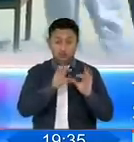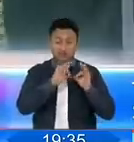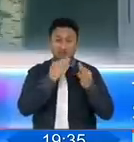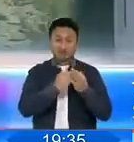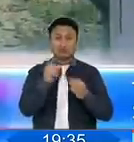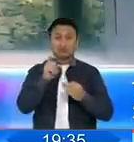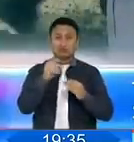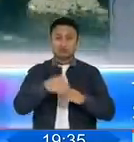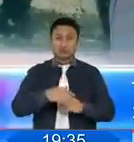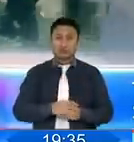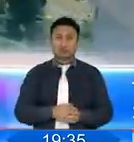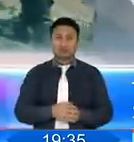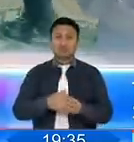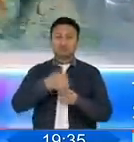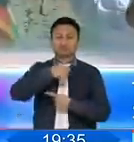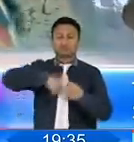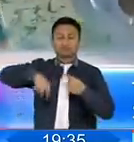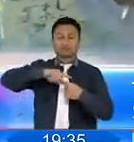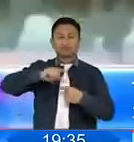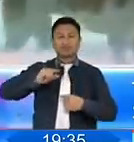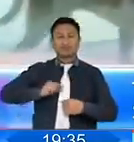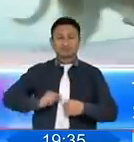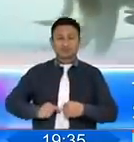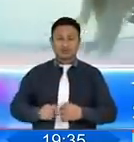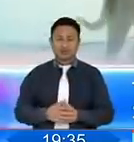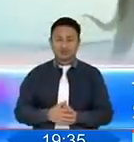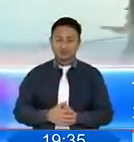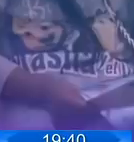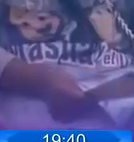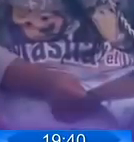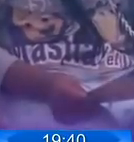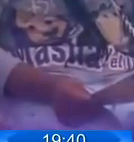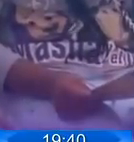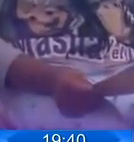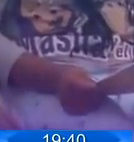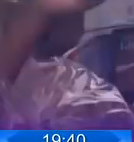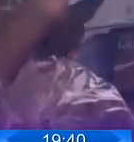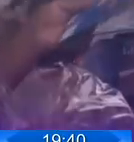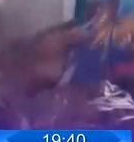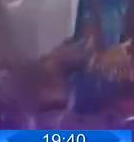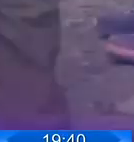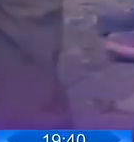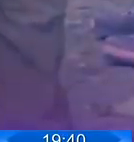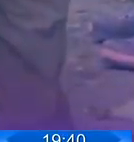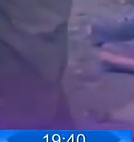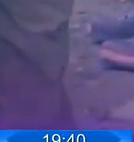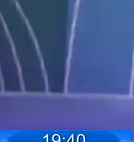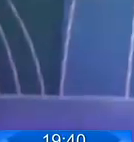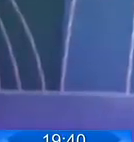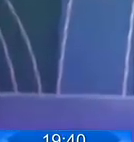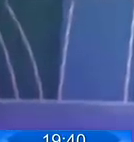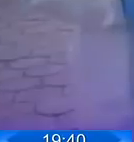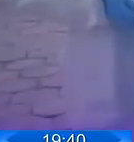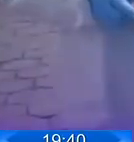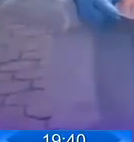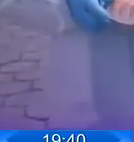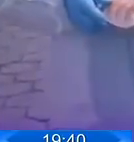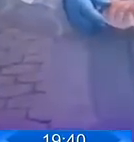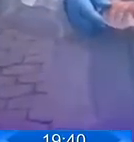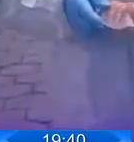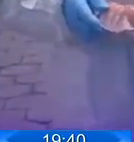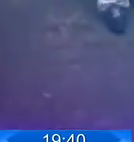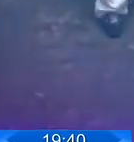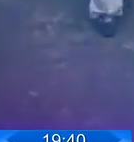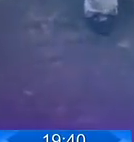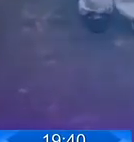vulnerables. Los detalles les contamos en pocos minutos. Gracias. Los ángeles que